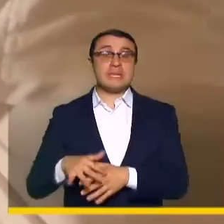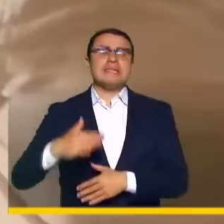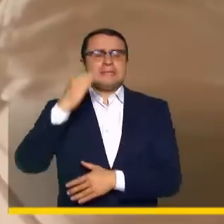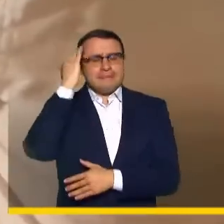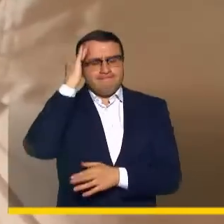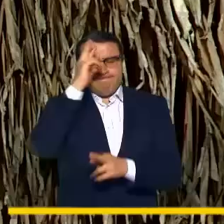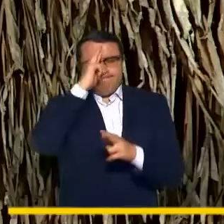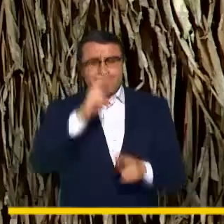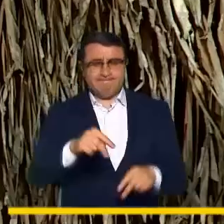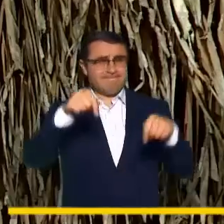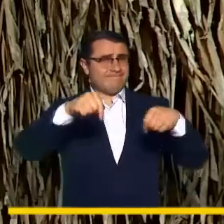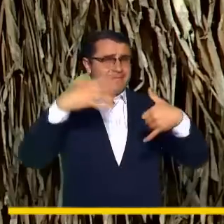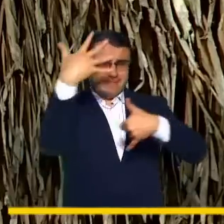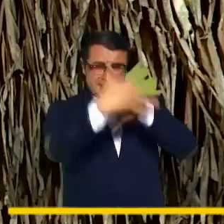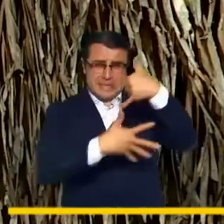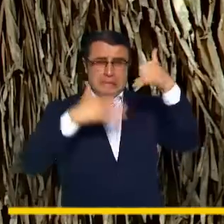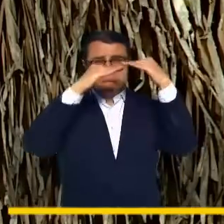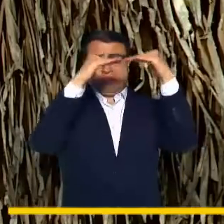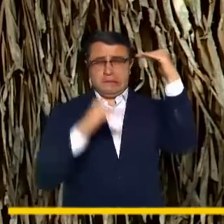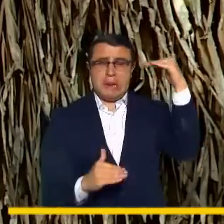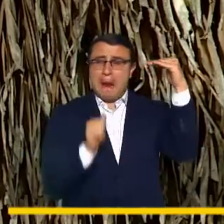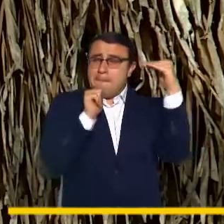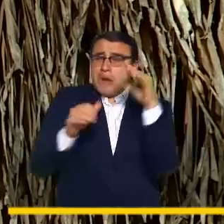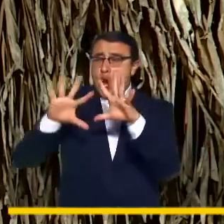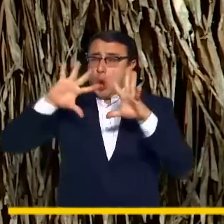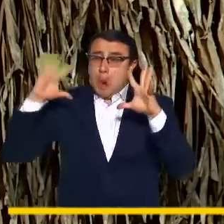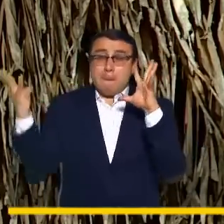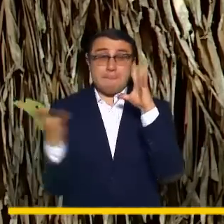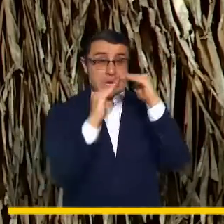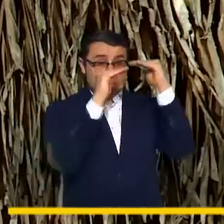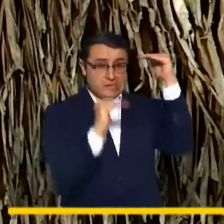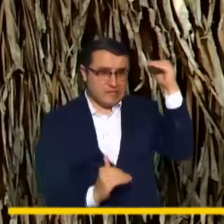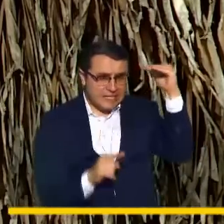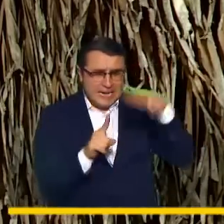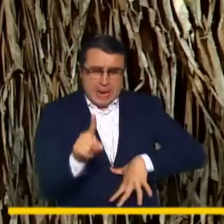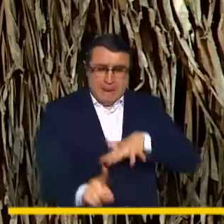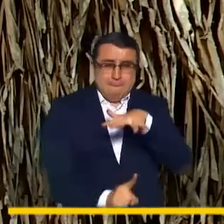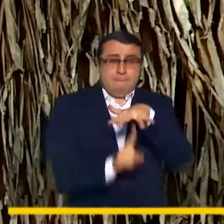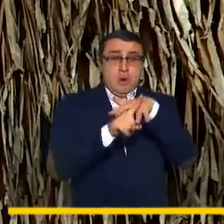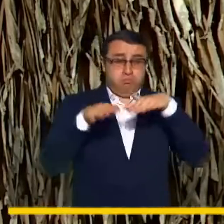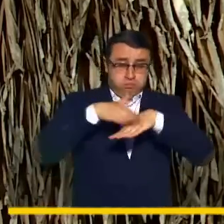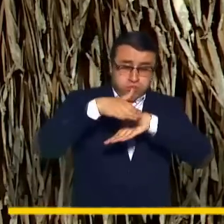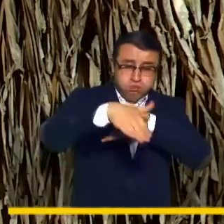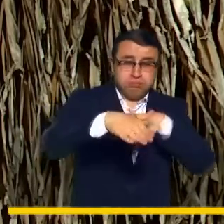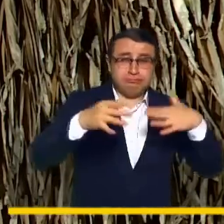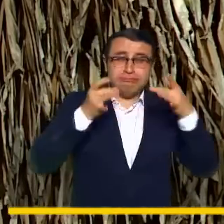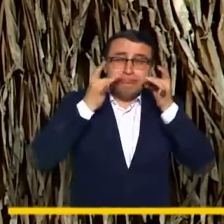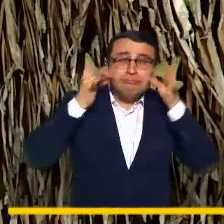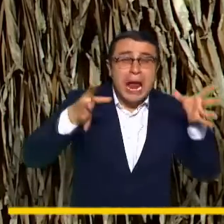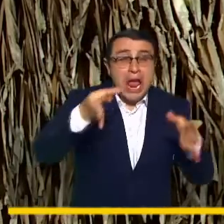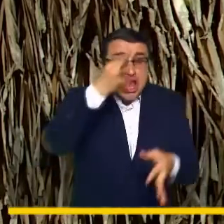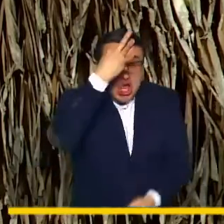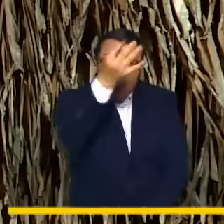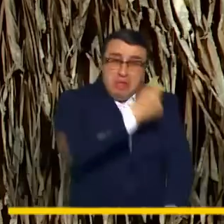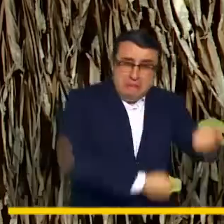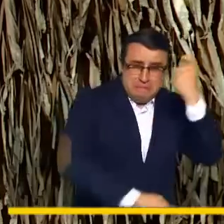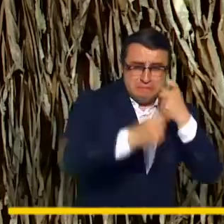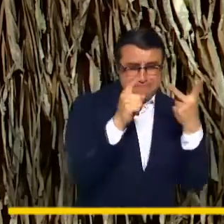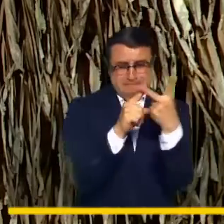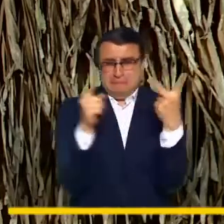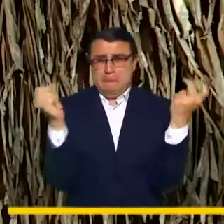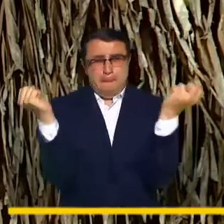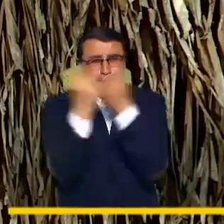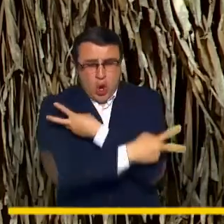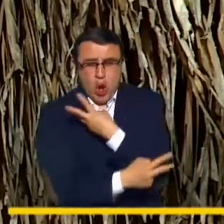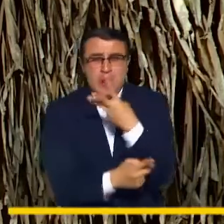la tierra y que esa es la causa de nuestros principales males: del narcotráfico, de la